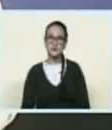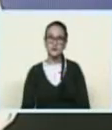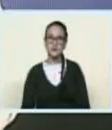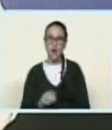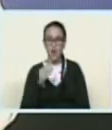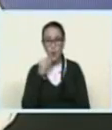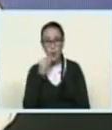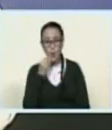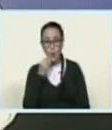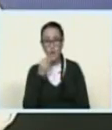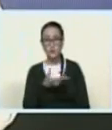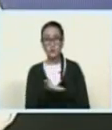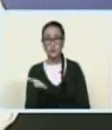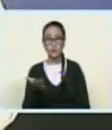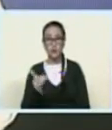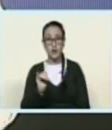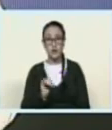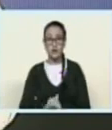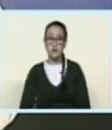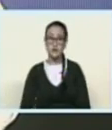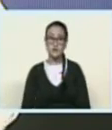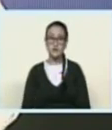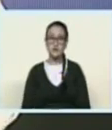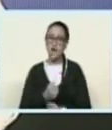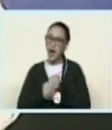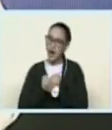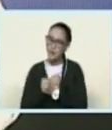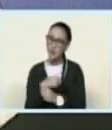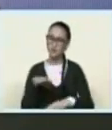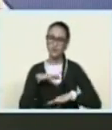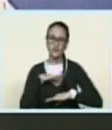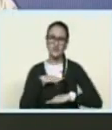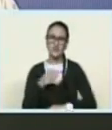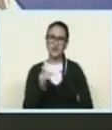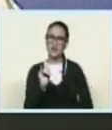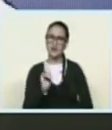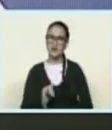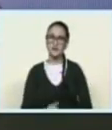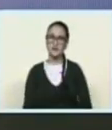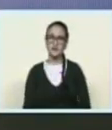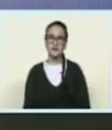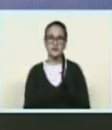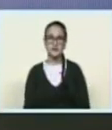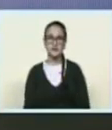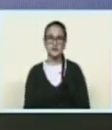tiene la juventud, tiene el amor suficiente.